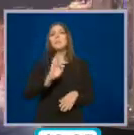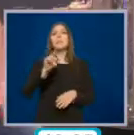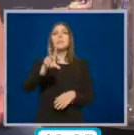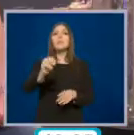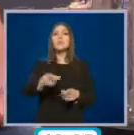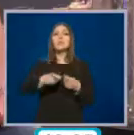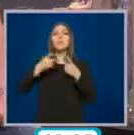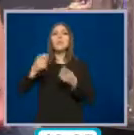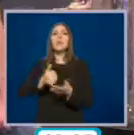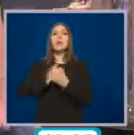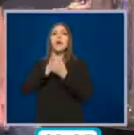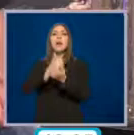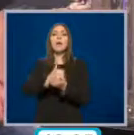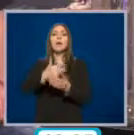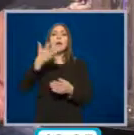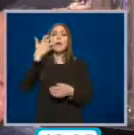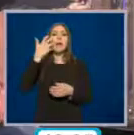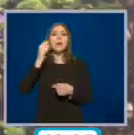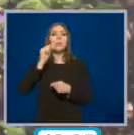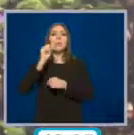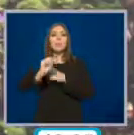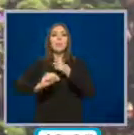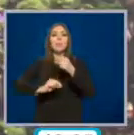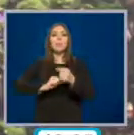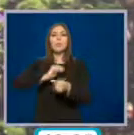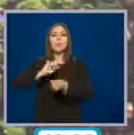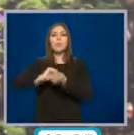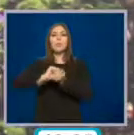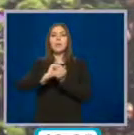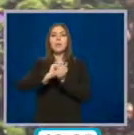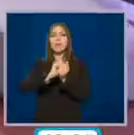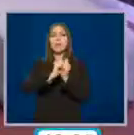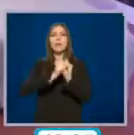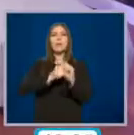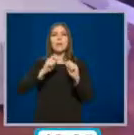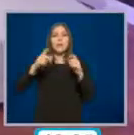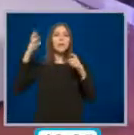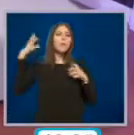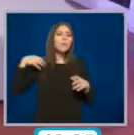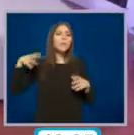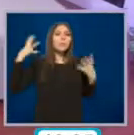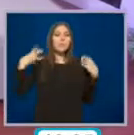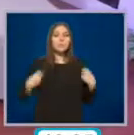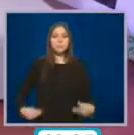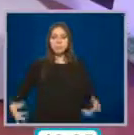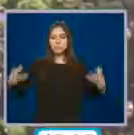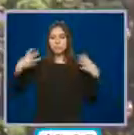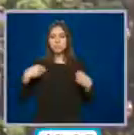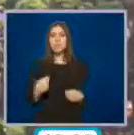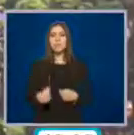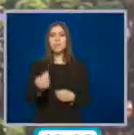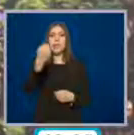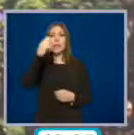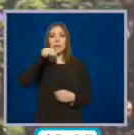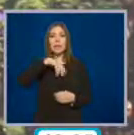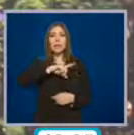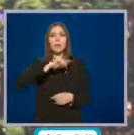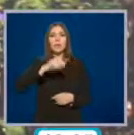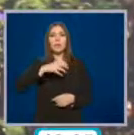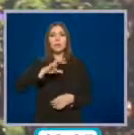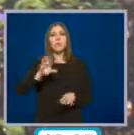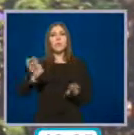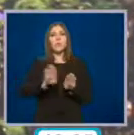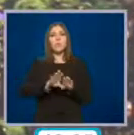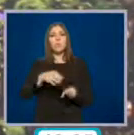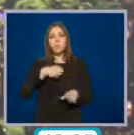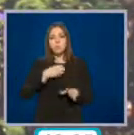damos una ayuda, se va generando esta bola de pelo de que se lo van tragando y después la expulsan. ¿Qué son las bolas de pelo? Pues bueno, justamente son estas acumulaciones de pelo